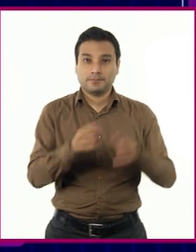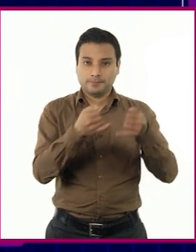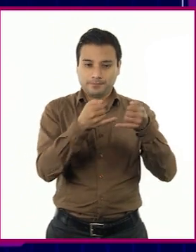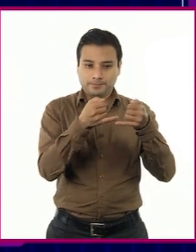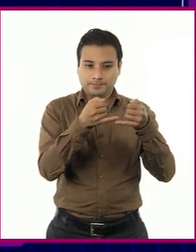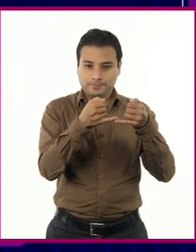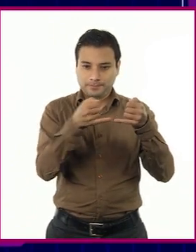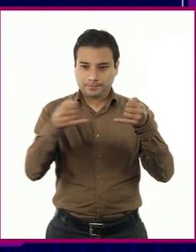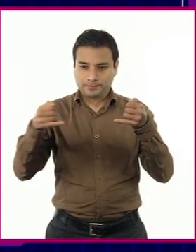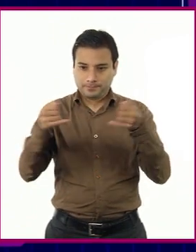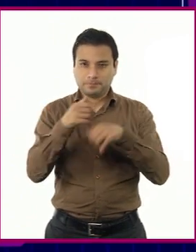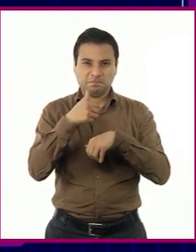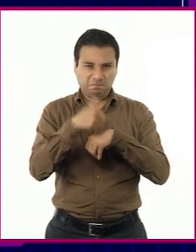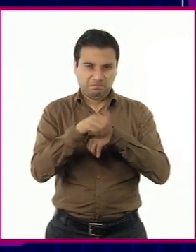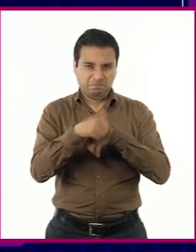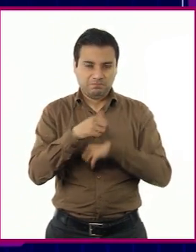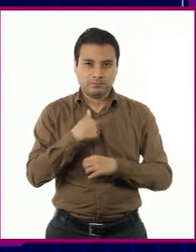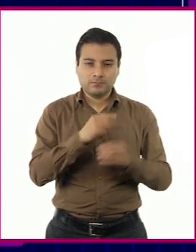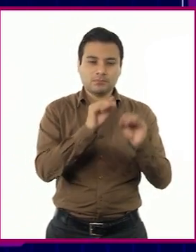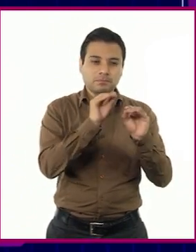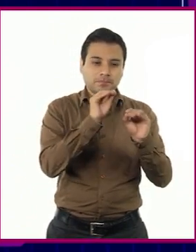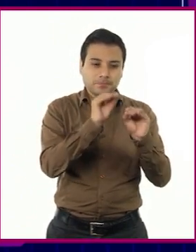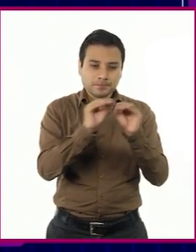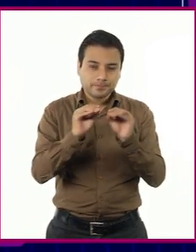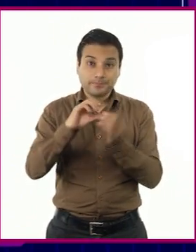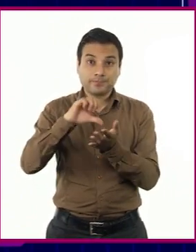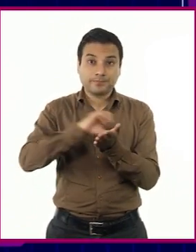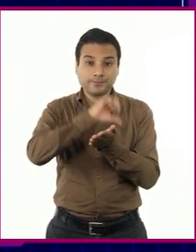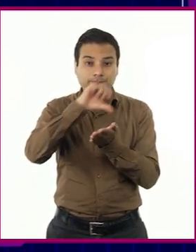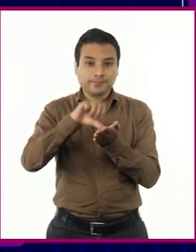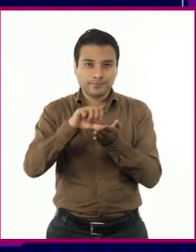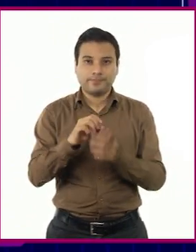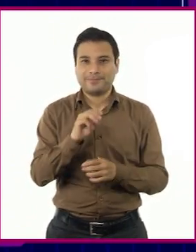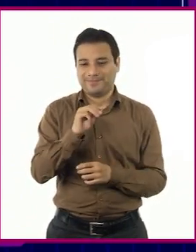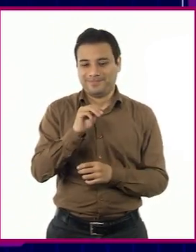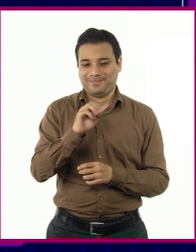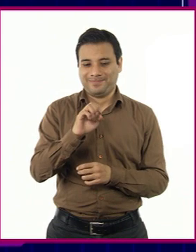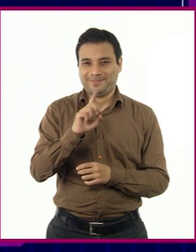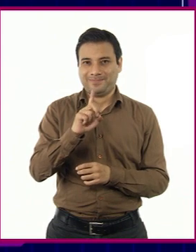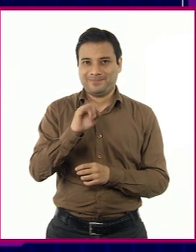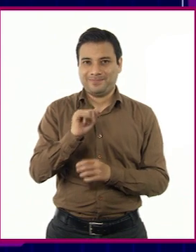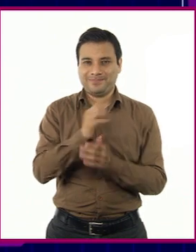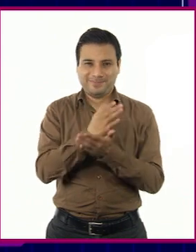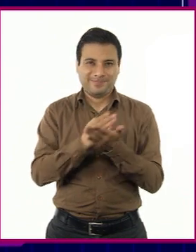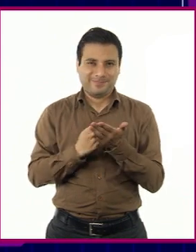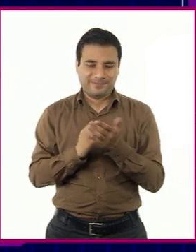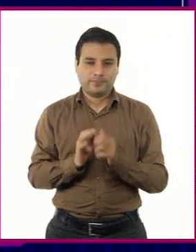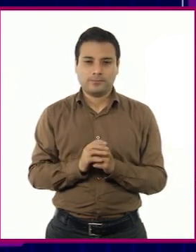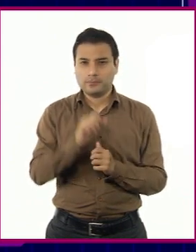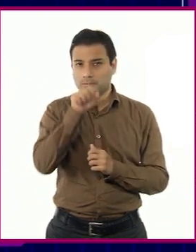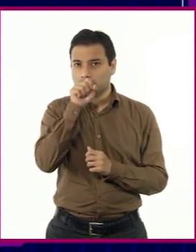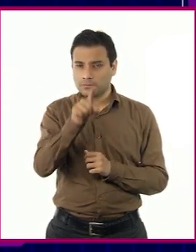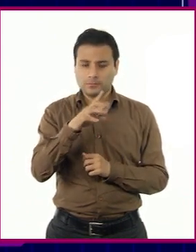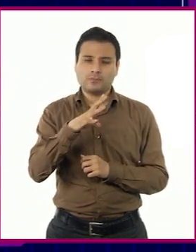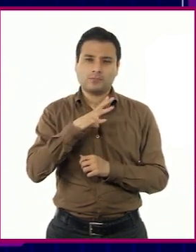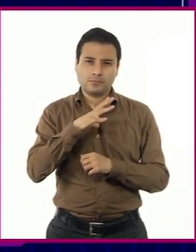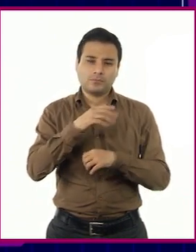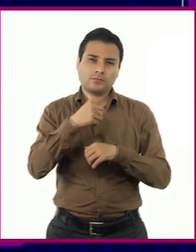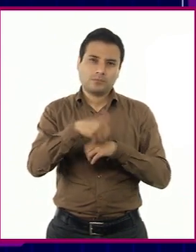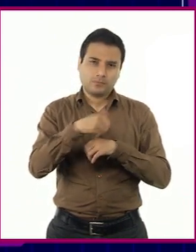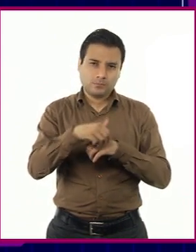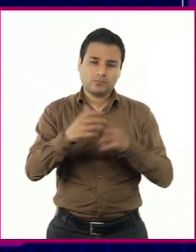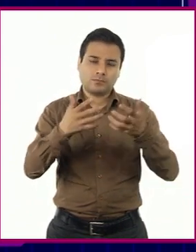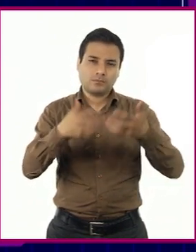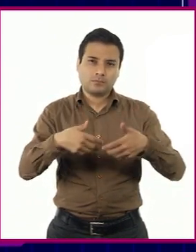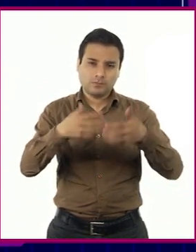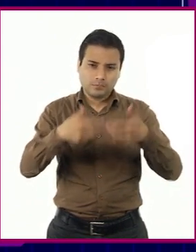recta numérica. Al centro está la media aritmética y las cantidades de producción de barriles